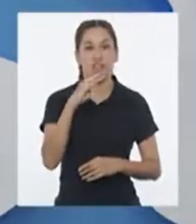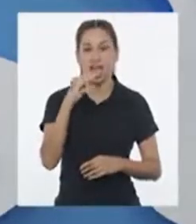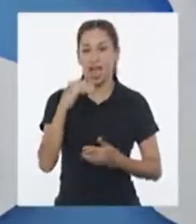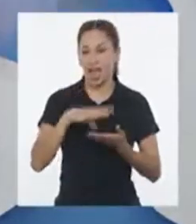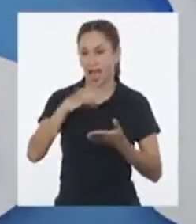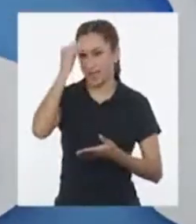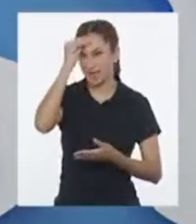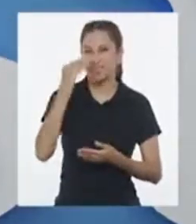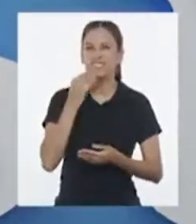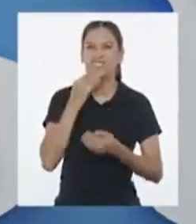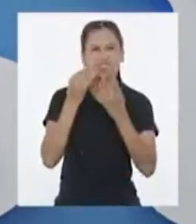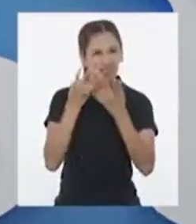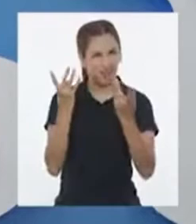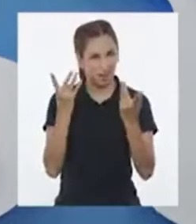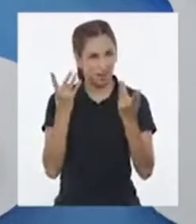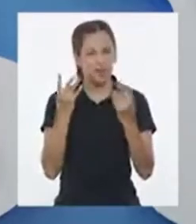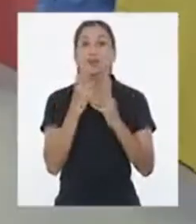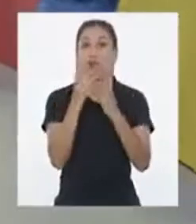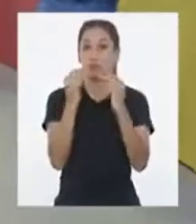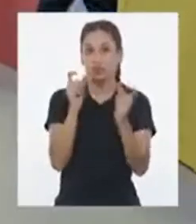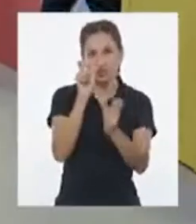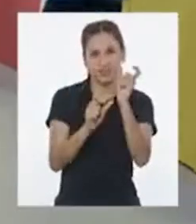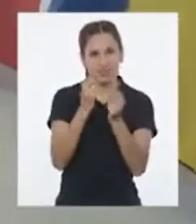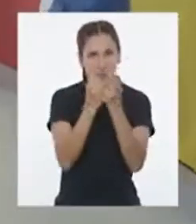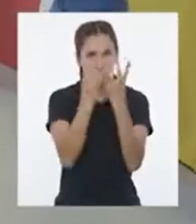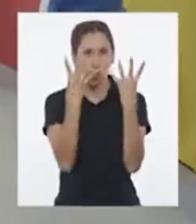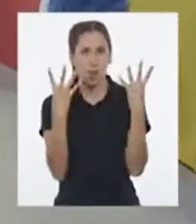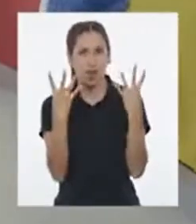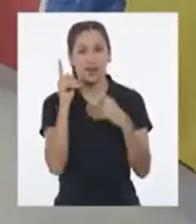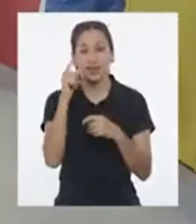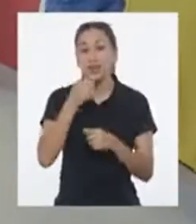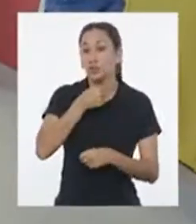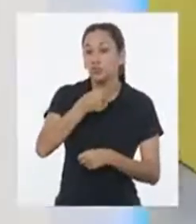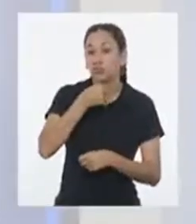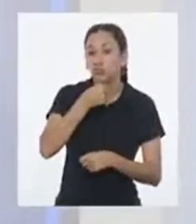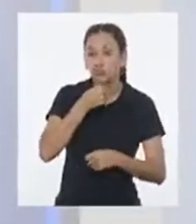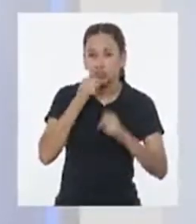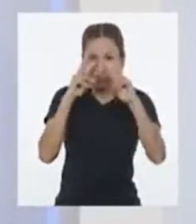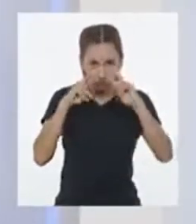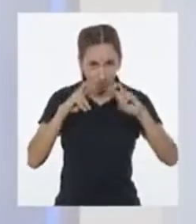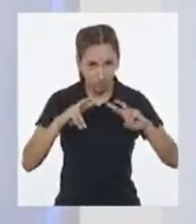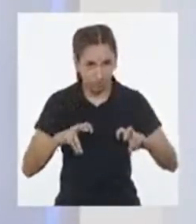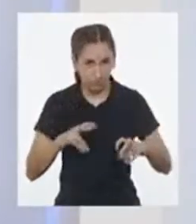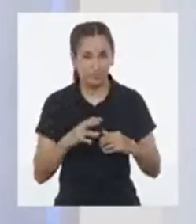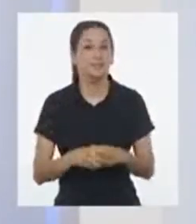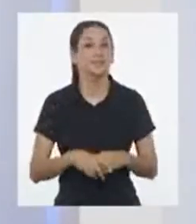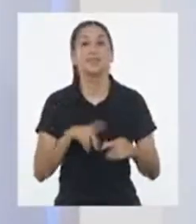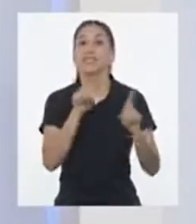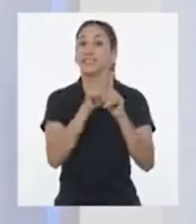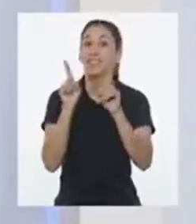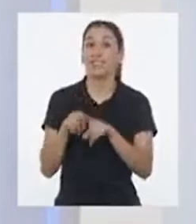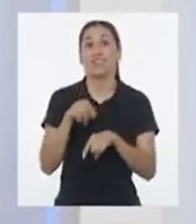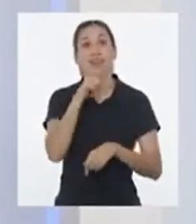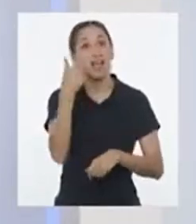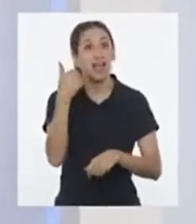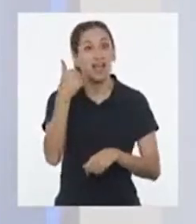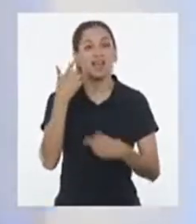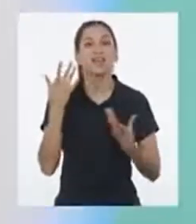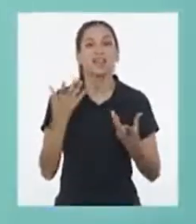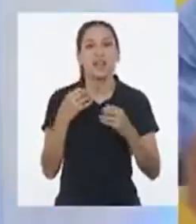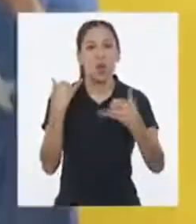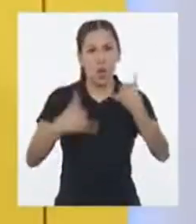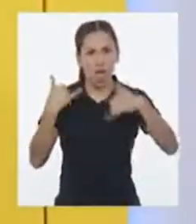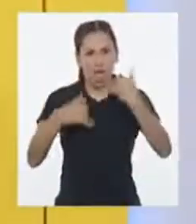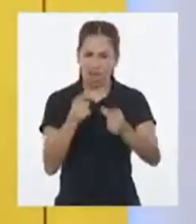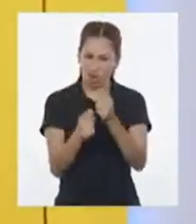Rodrigo aprende, Rodrigo es muchas personas a la vez. Es Alejandro, periodista e investigador. También es